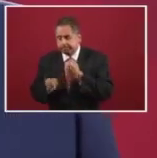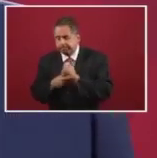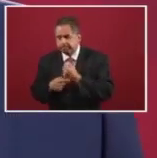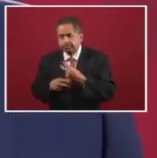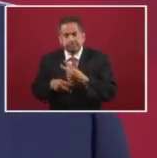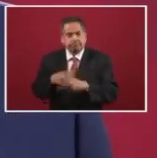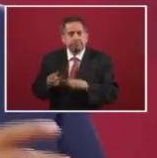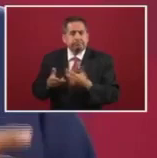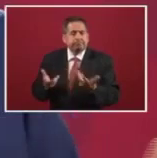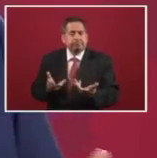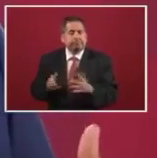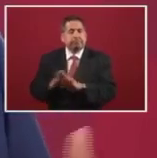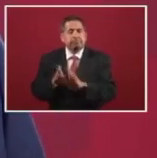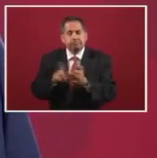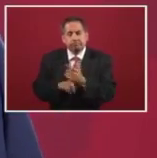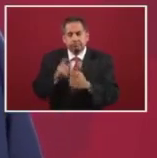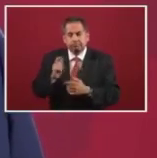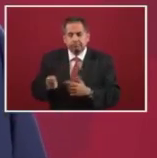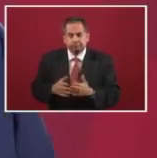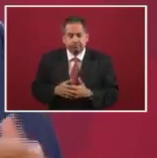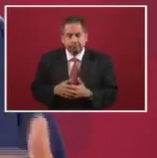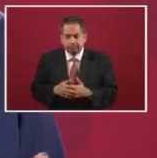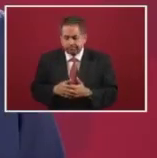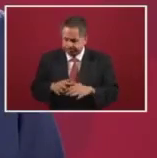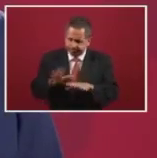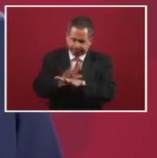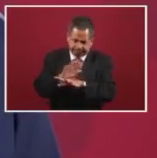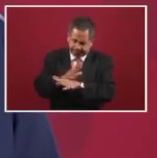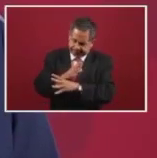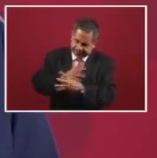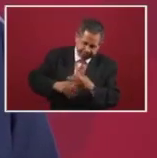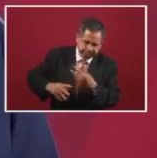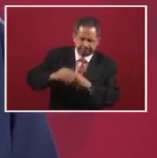ir llevando a cabo una reconversión,